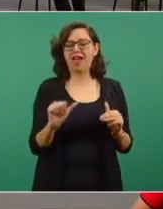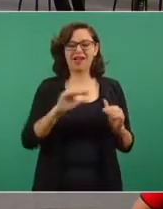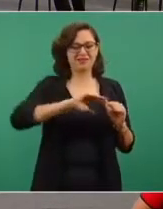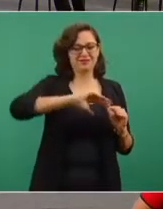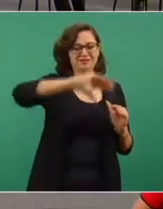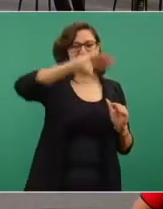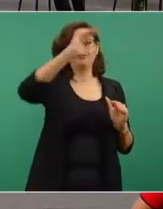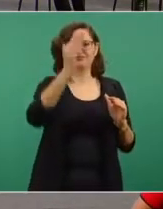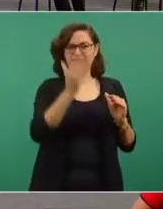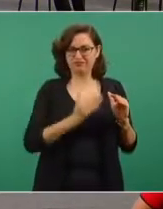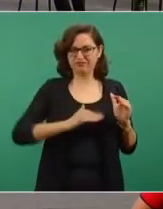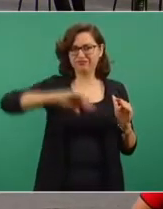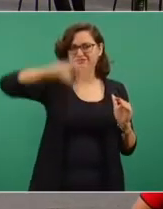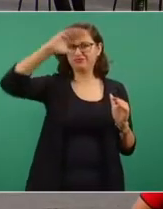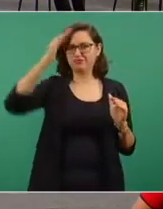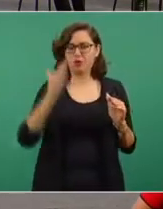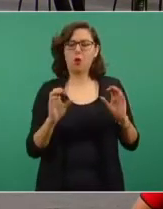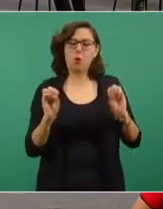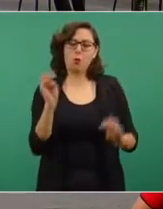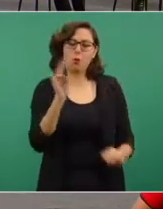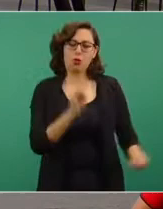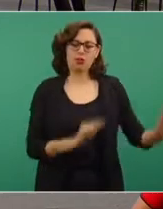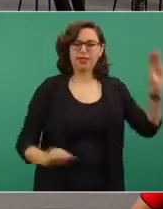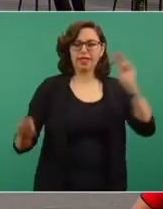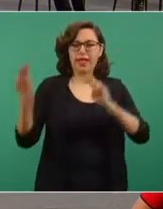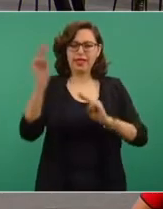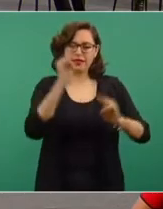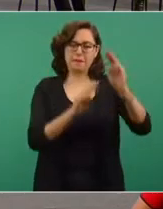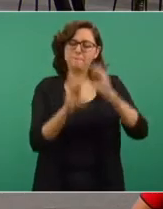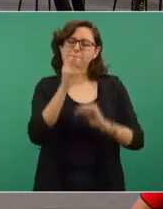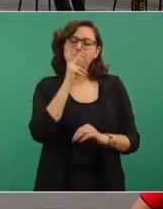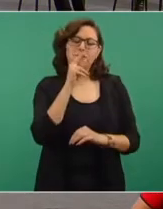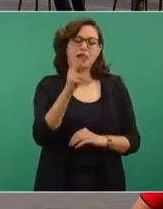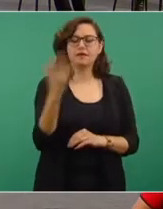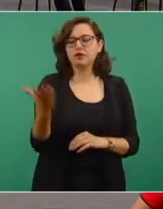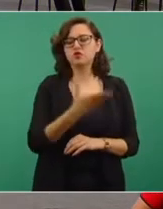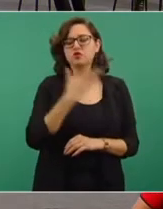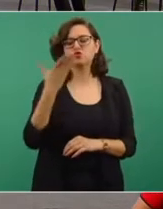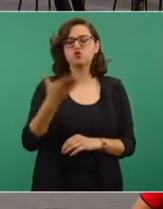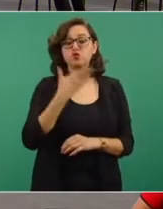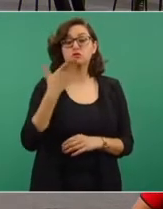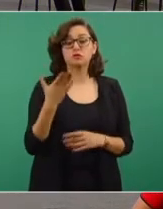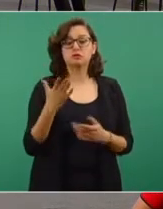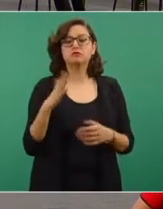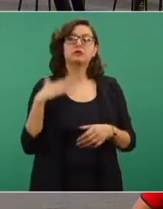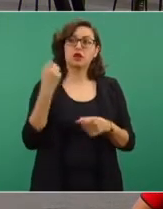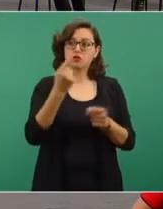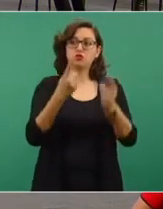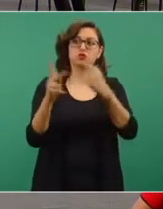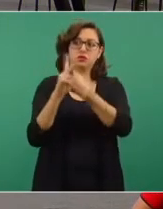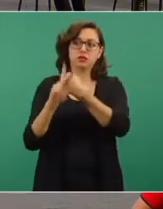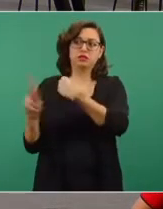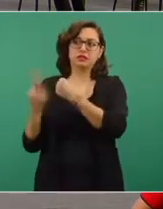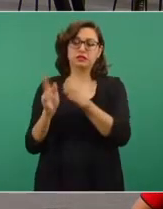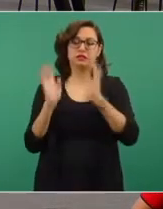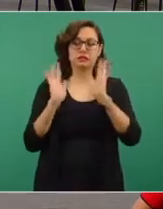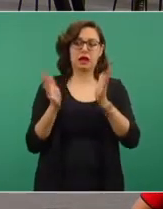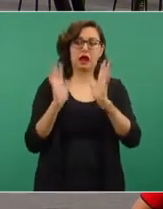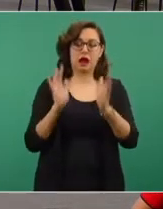de oleaje o de montañas que tienen las curvas epidémicas. La siguiente, por favor.